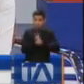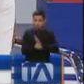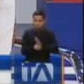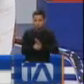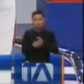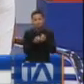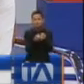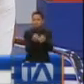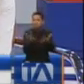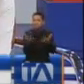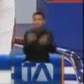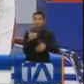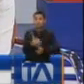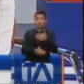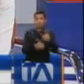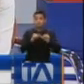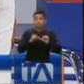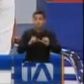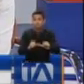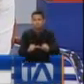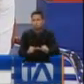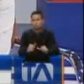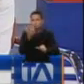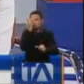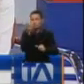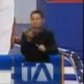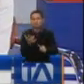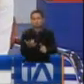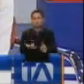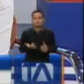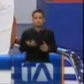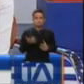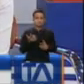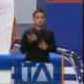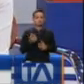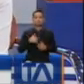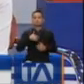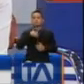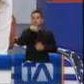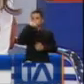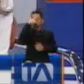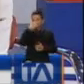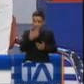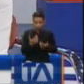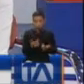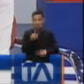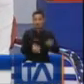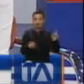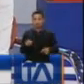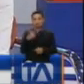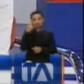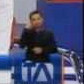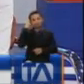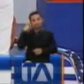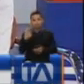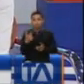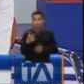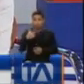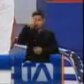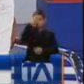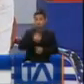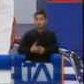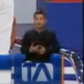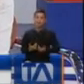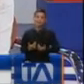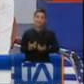la mayoría no continúan el proceso legal por el tema que es sumamente engorroso. Entonces ya se desilusionan y este agresor no